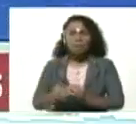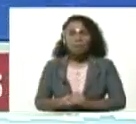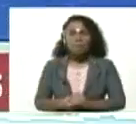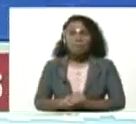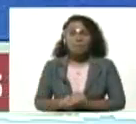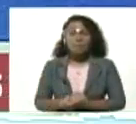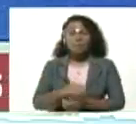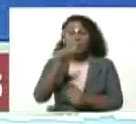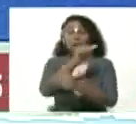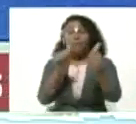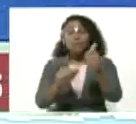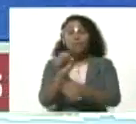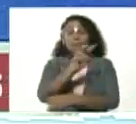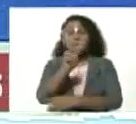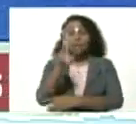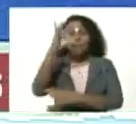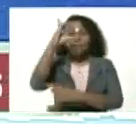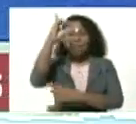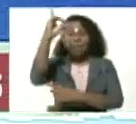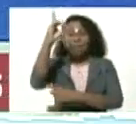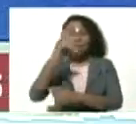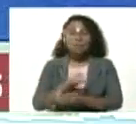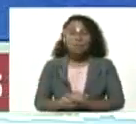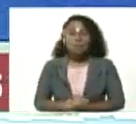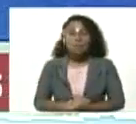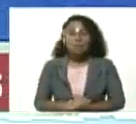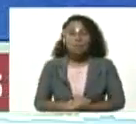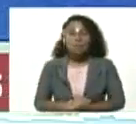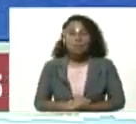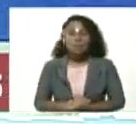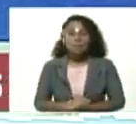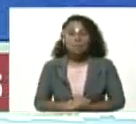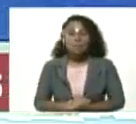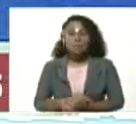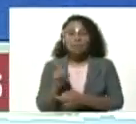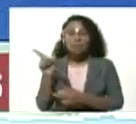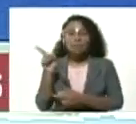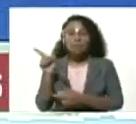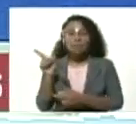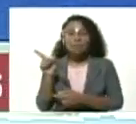de la vicepresidenta ejecutiva, Delcy Rodríguez, el